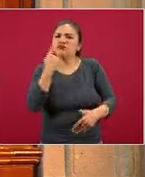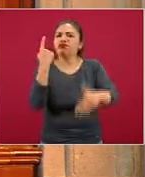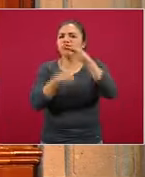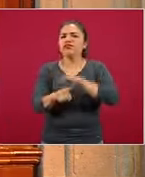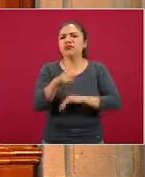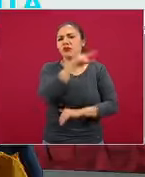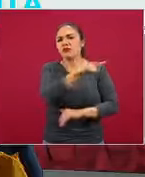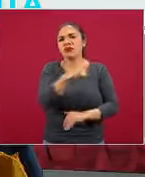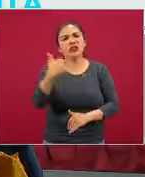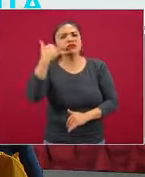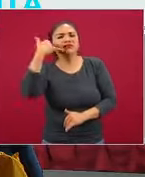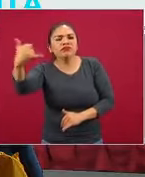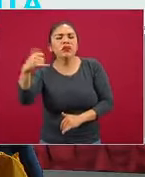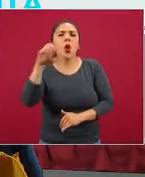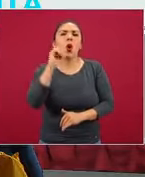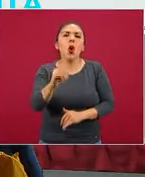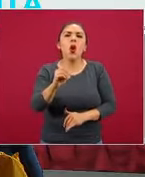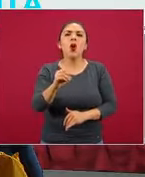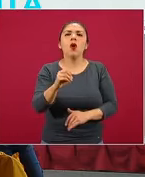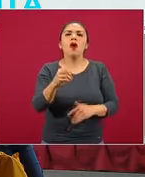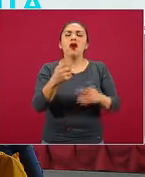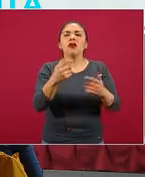establecimiento, usted puede denunciar a ese